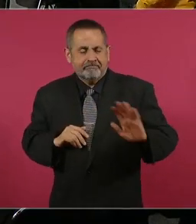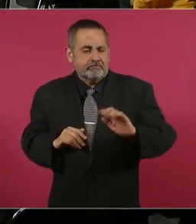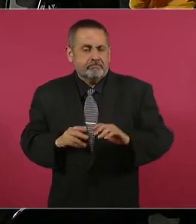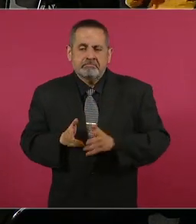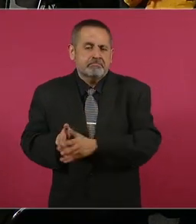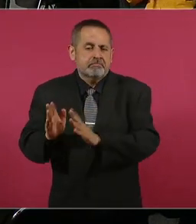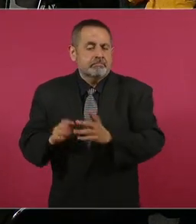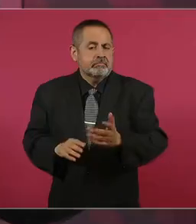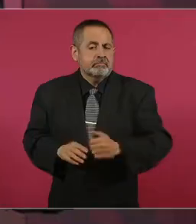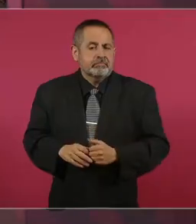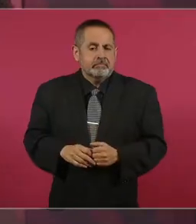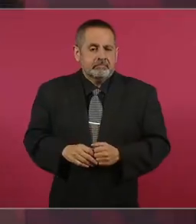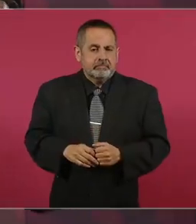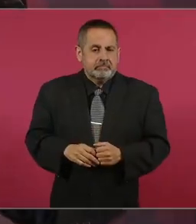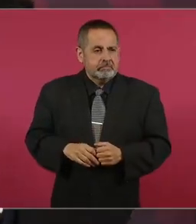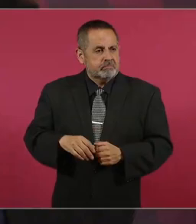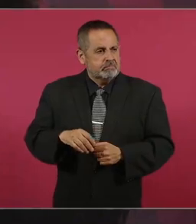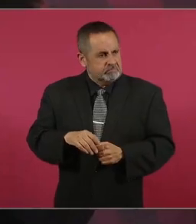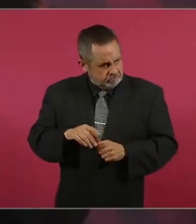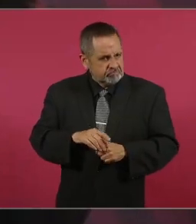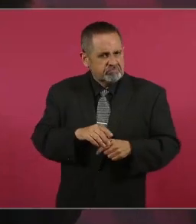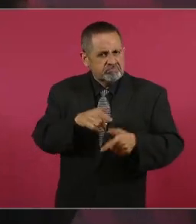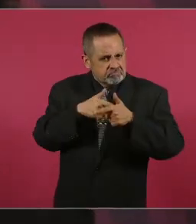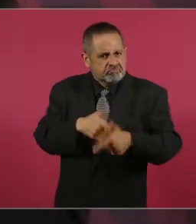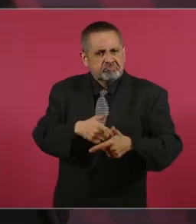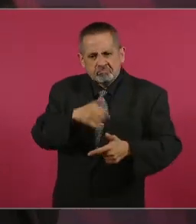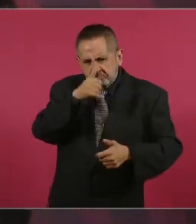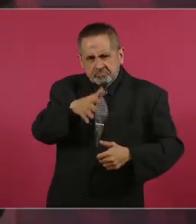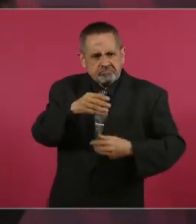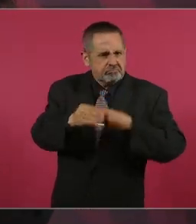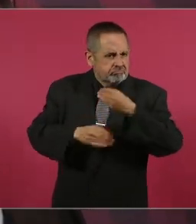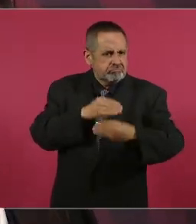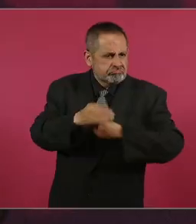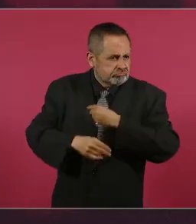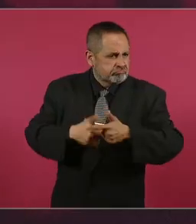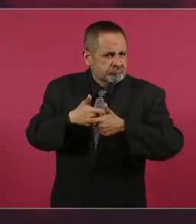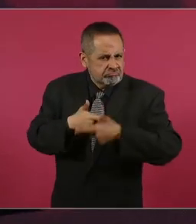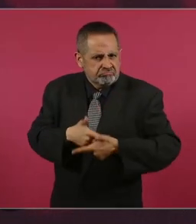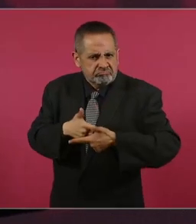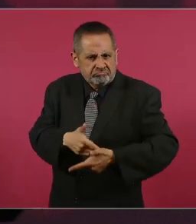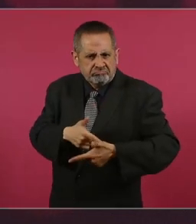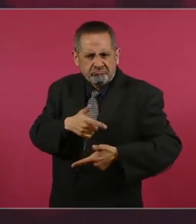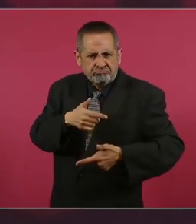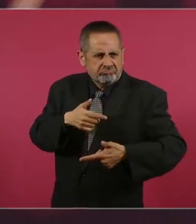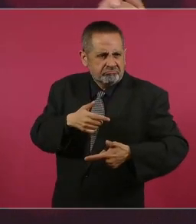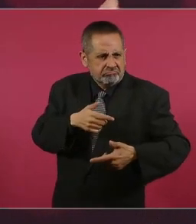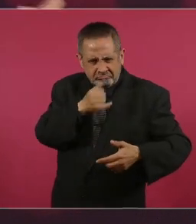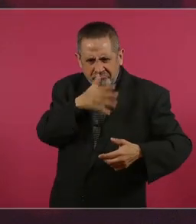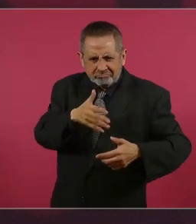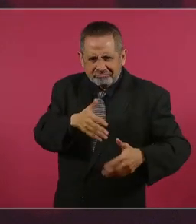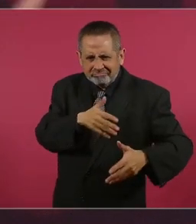no enfrascarse en discusiones, es